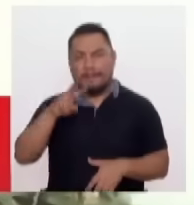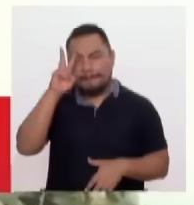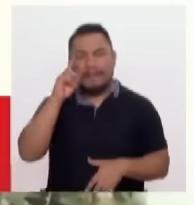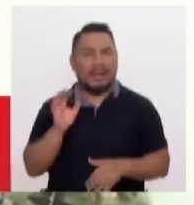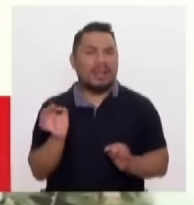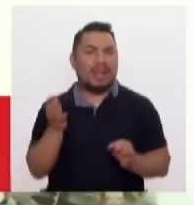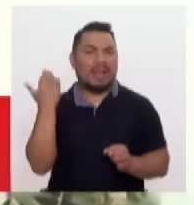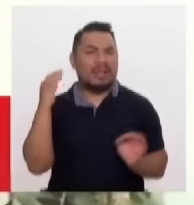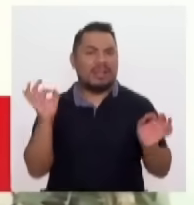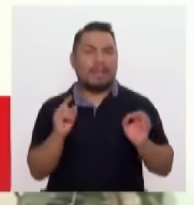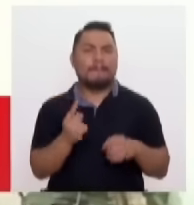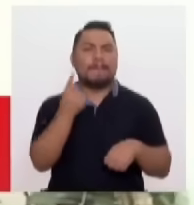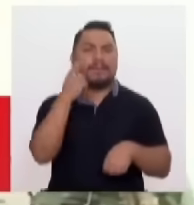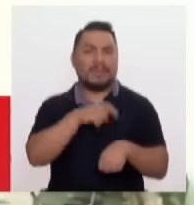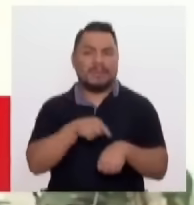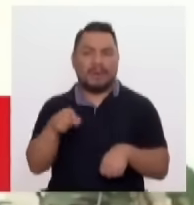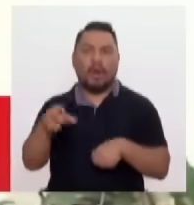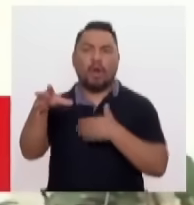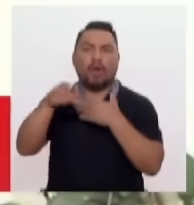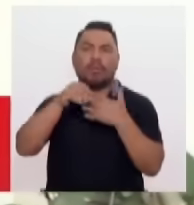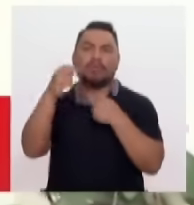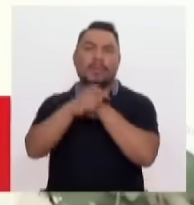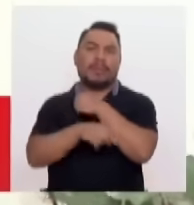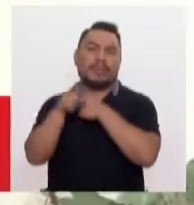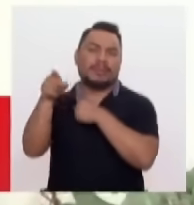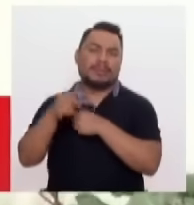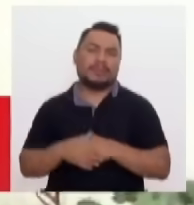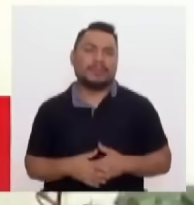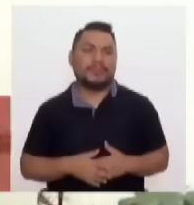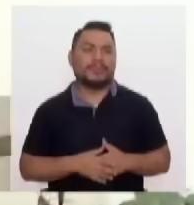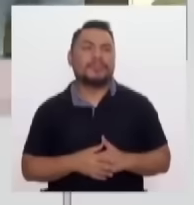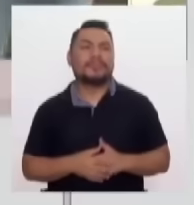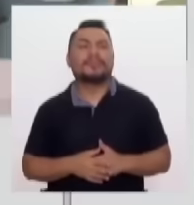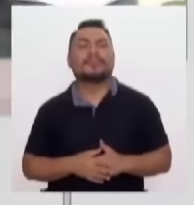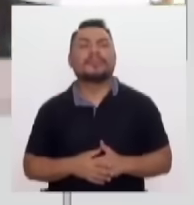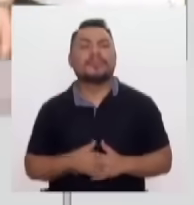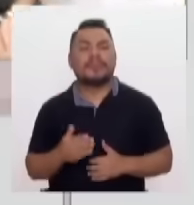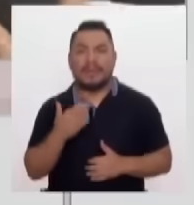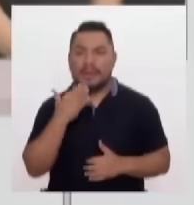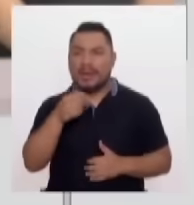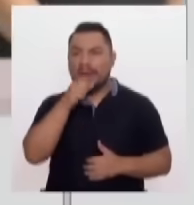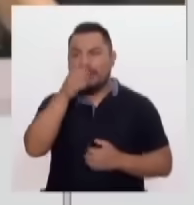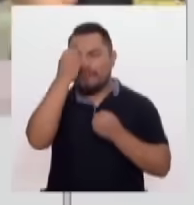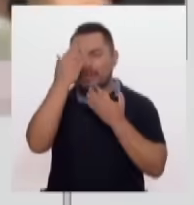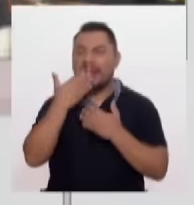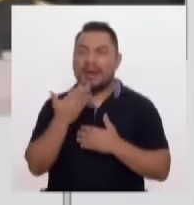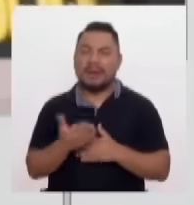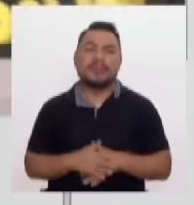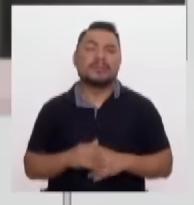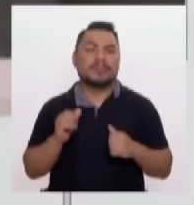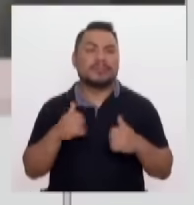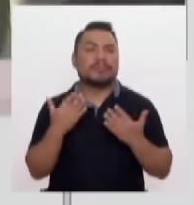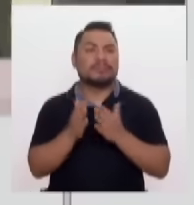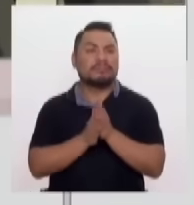a estos tratos de estas personas, pues terrible. Muy bien, agradecemos a Dean Cárdenas por esta información